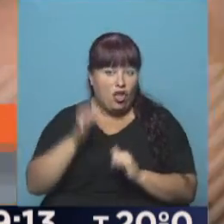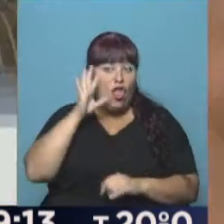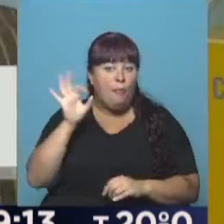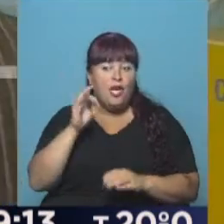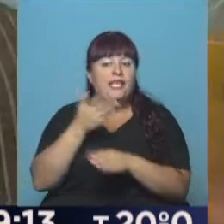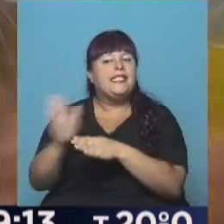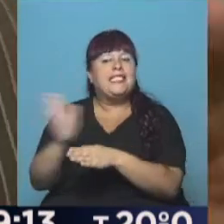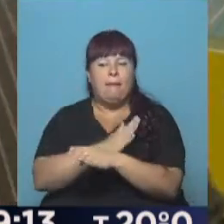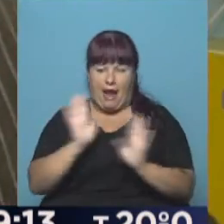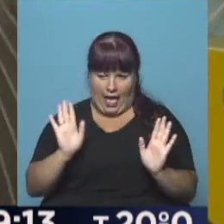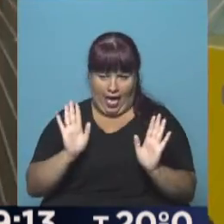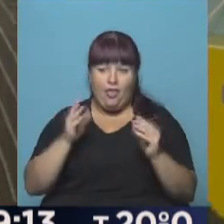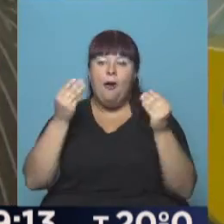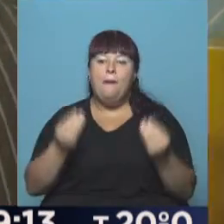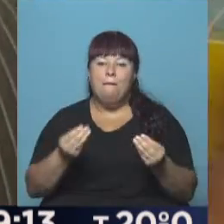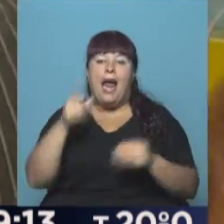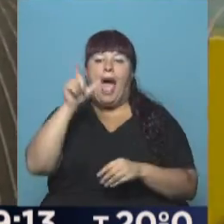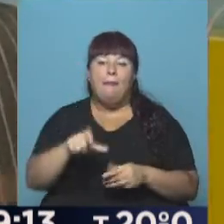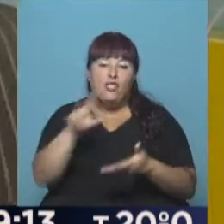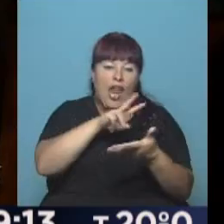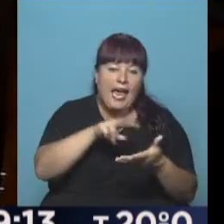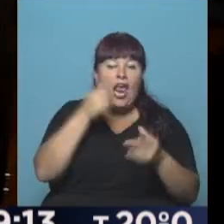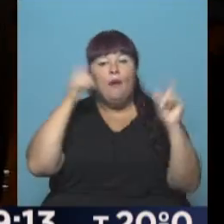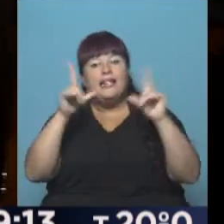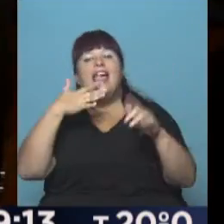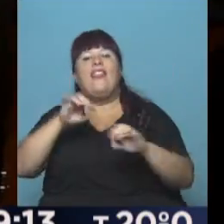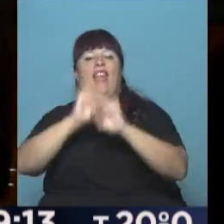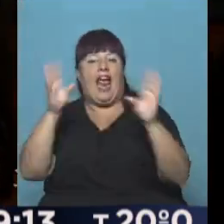opinión hay que separarla correctamente para que el lector o el televidente sepa de qué estamos hablando.